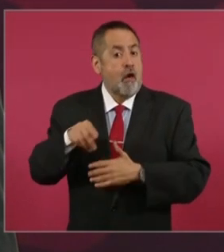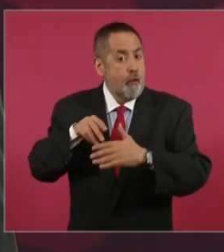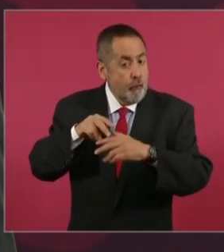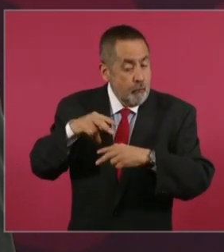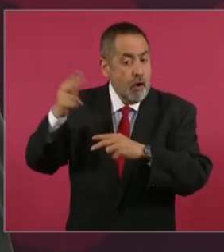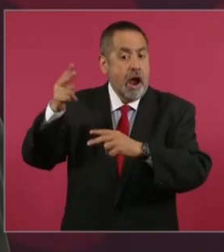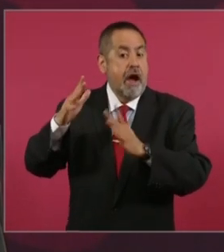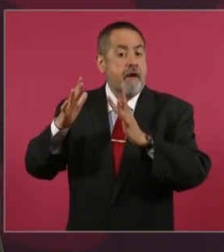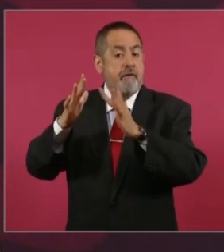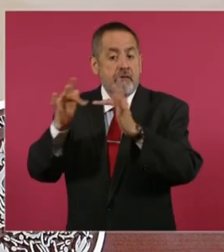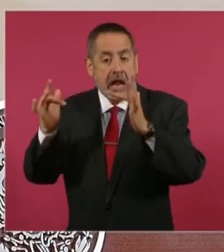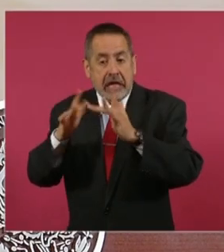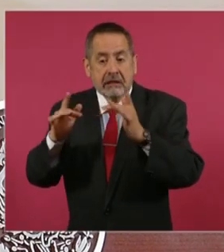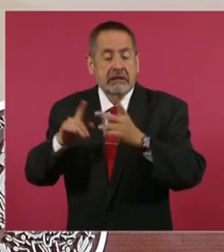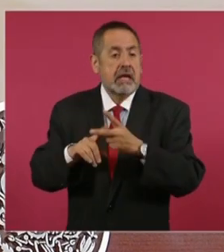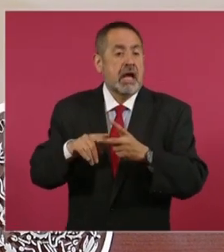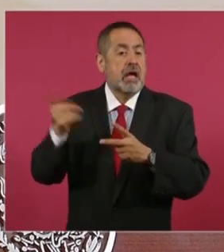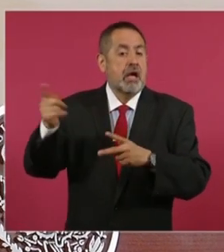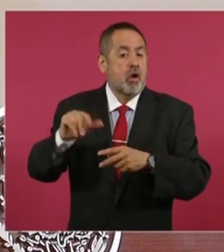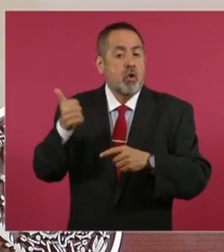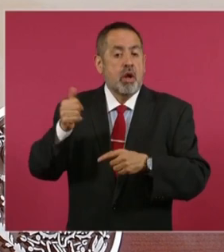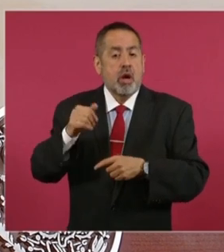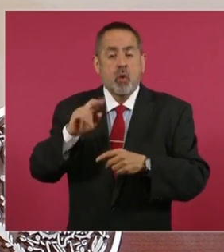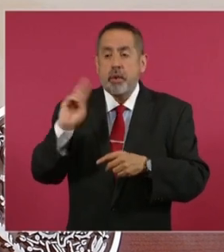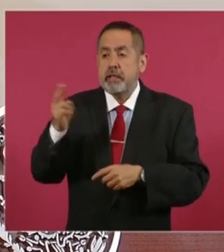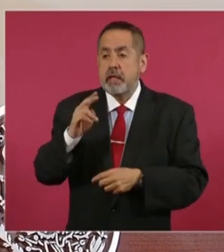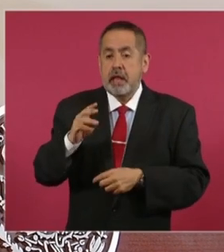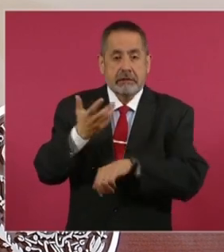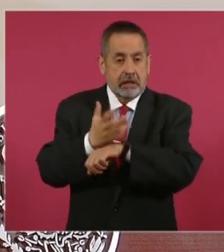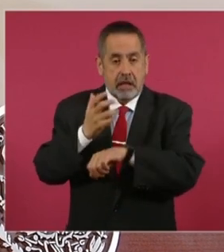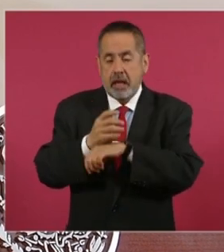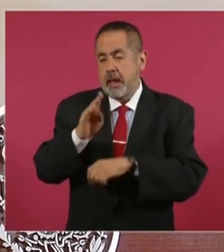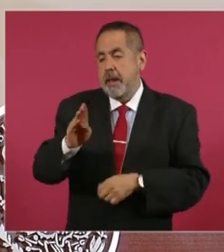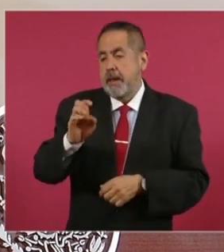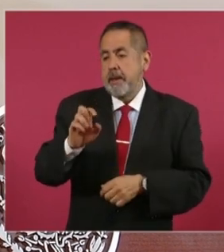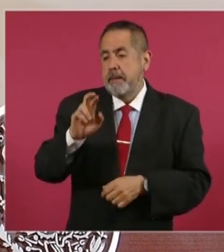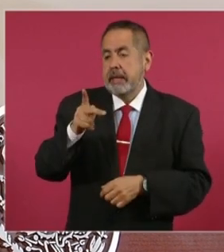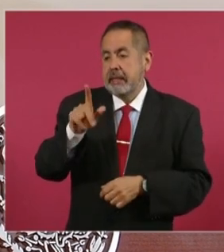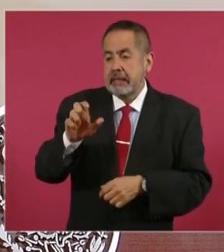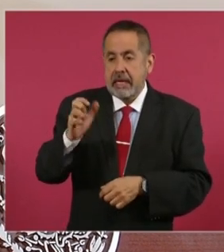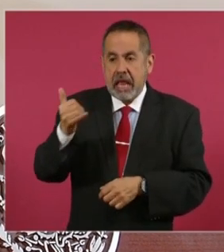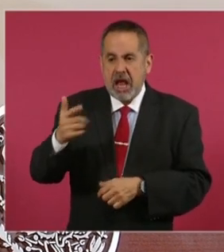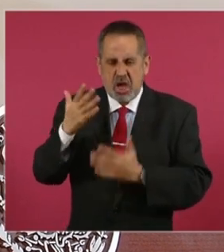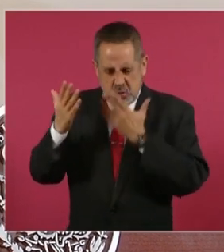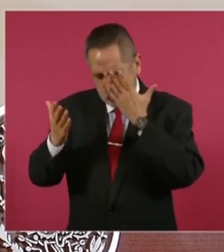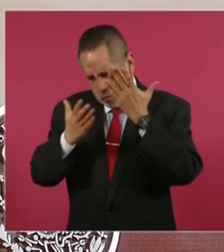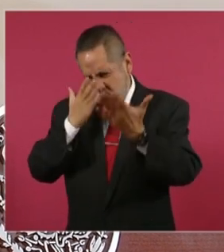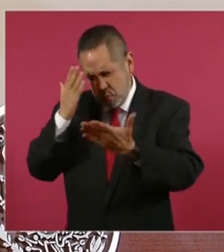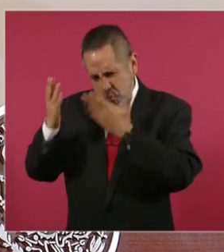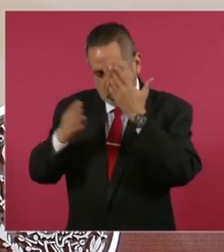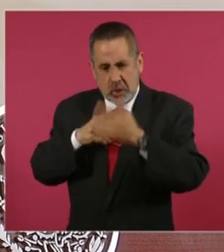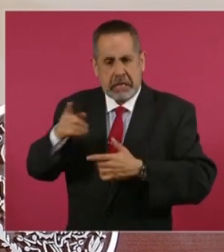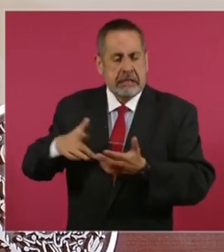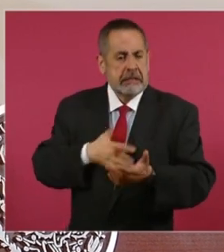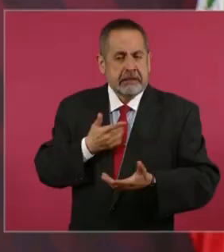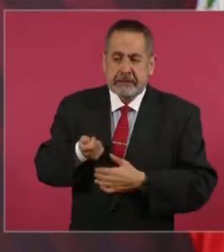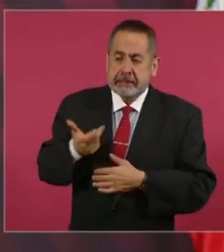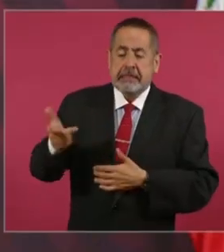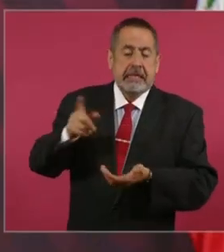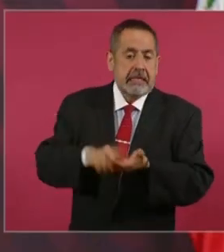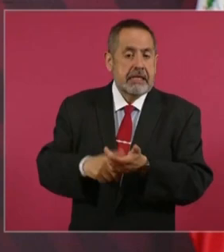Francia, estuvo en Berkeley, Estados Unidos, estaba bien formado, humanista.